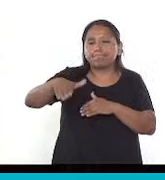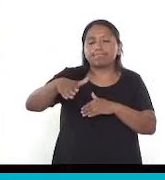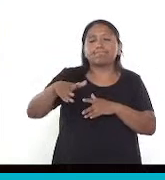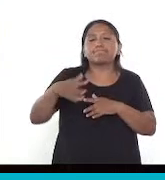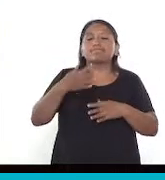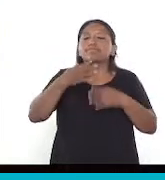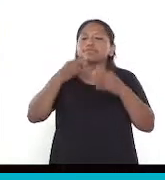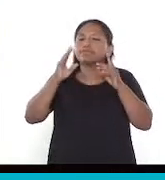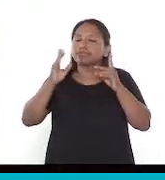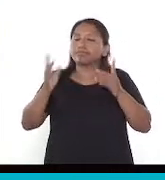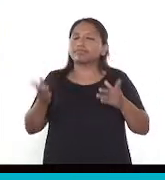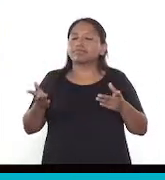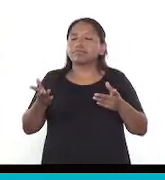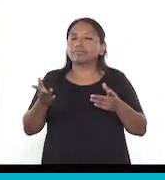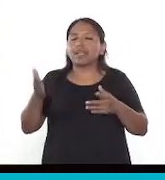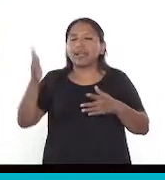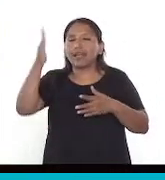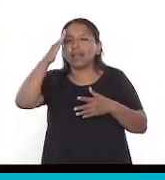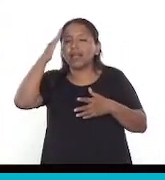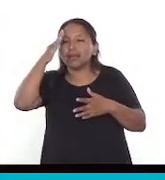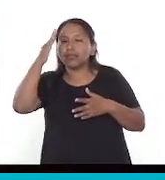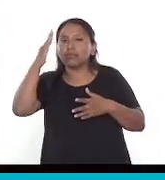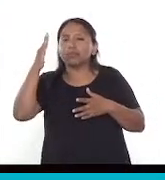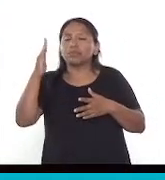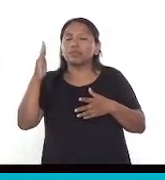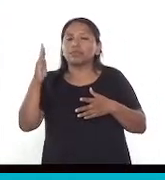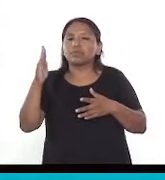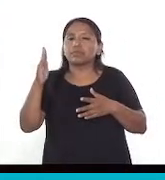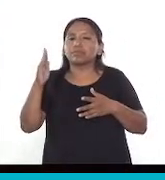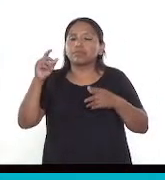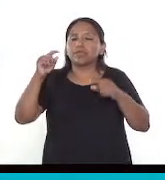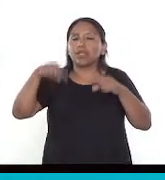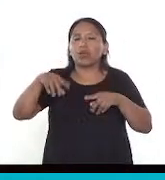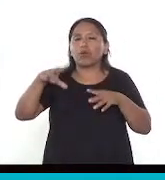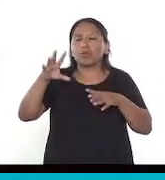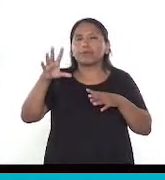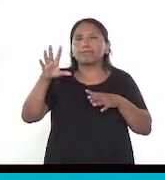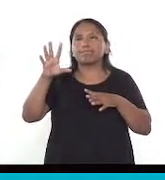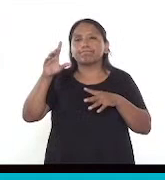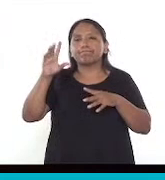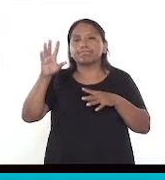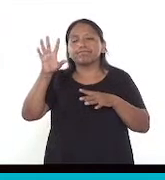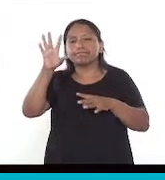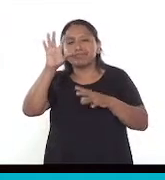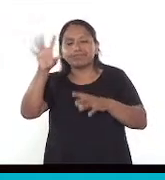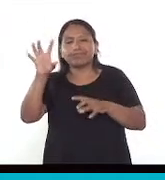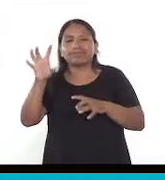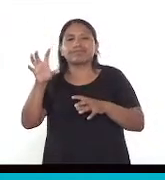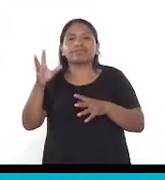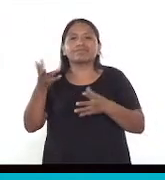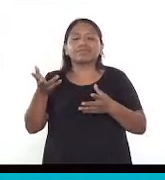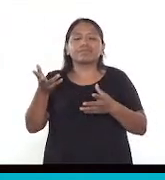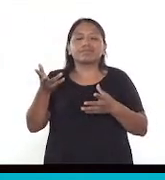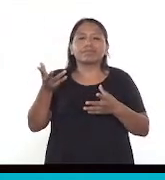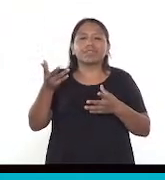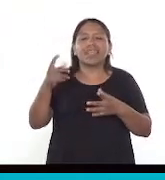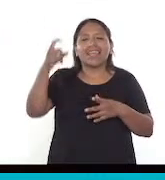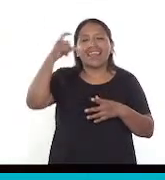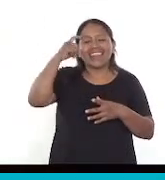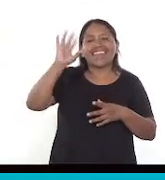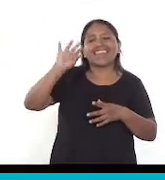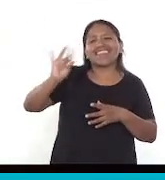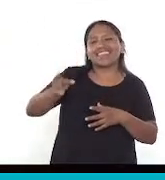integralidad de la memoria debemos recordar el 10 de diciembre